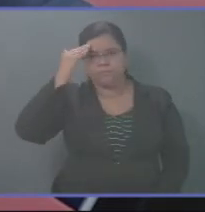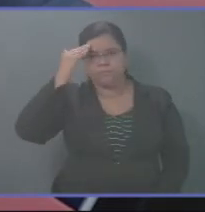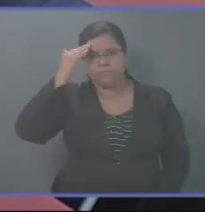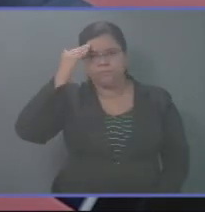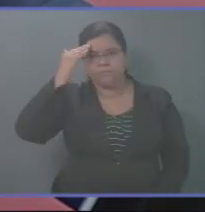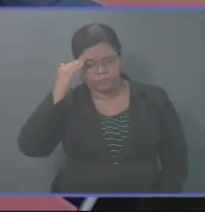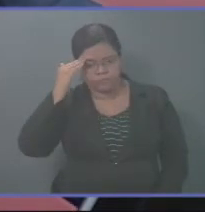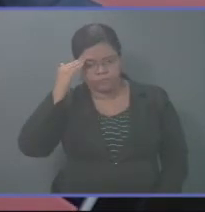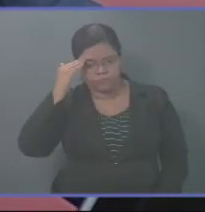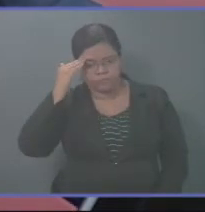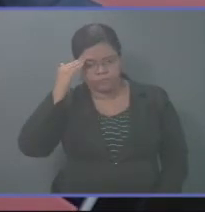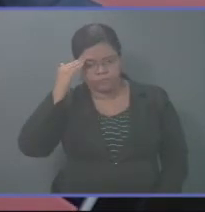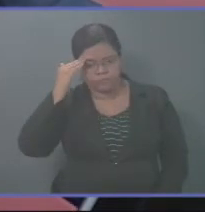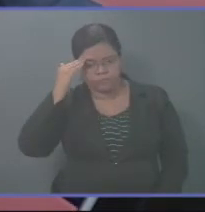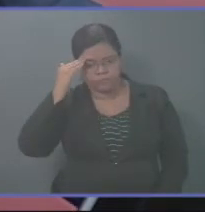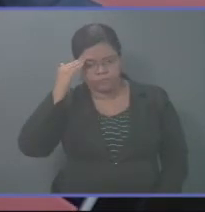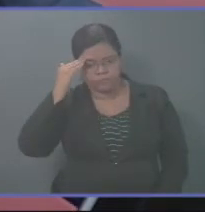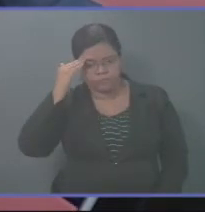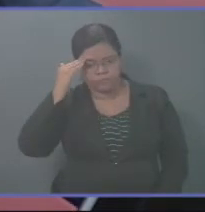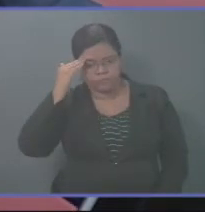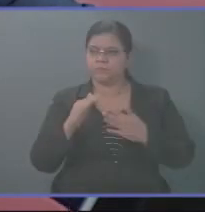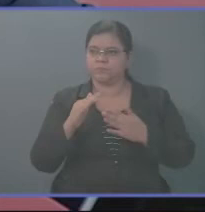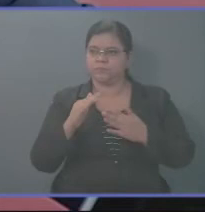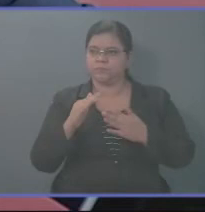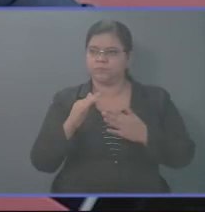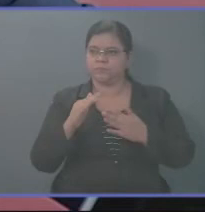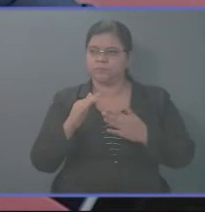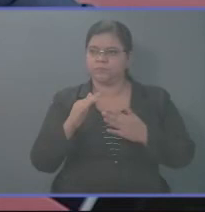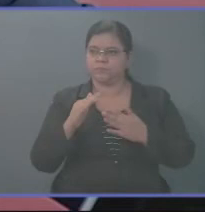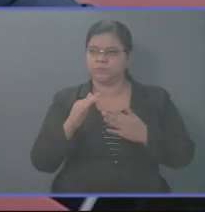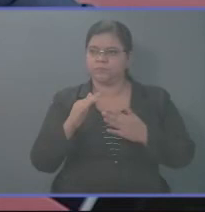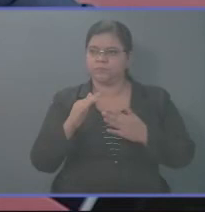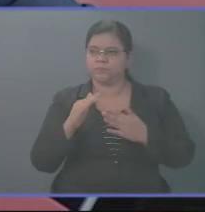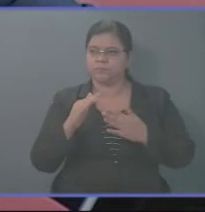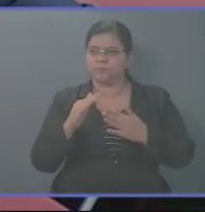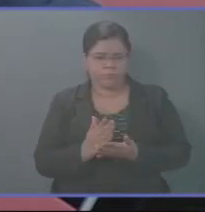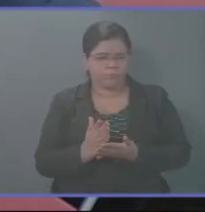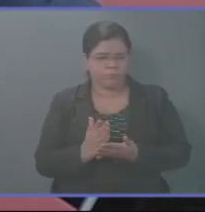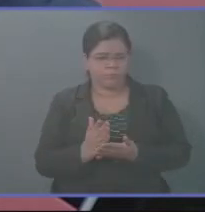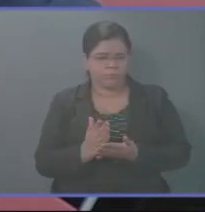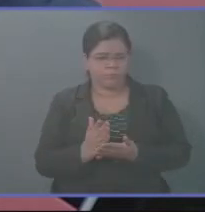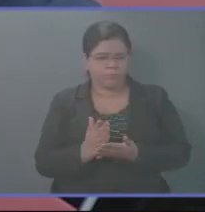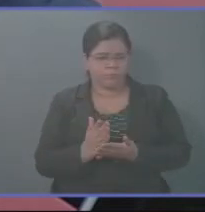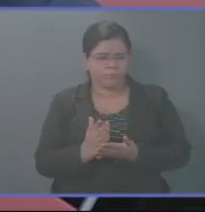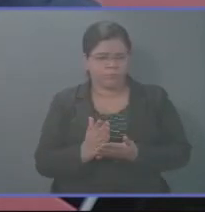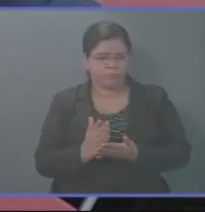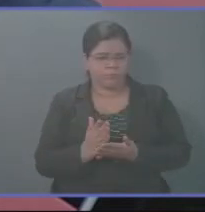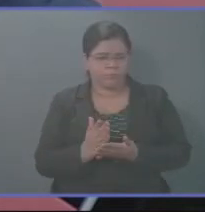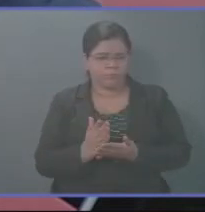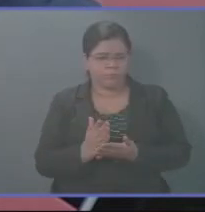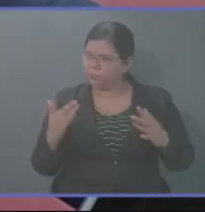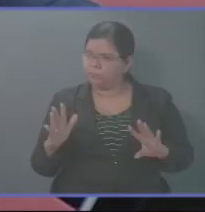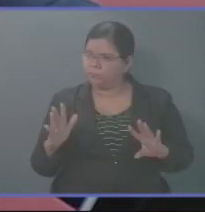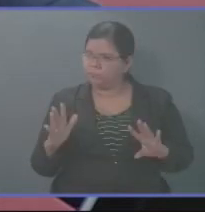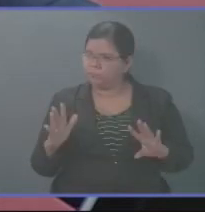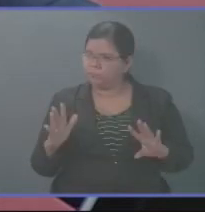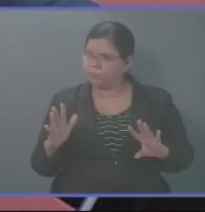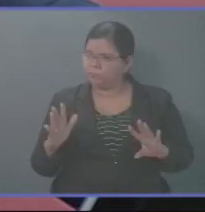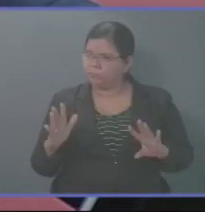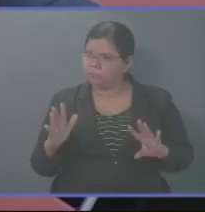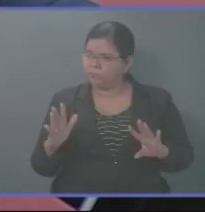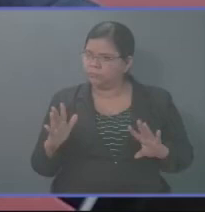Porque aún este gobierno, sin tener un tan solo diputado, ha obtenido todos los recursos con lo